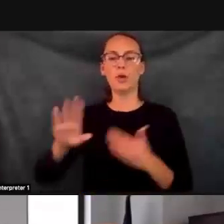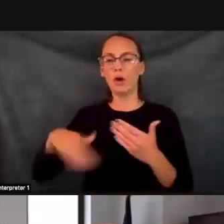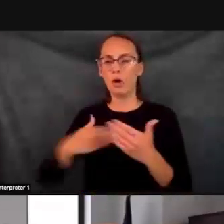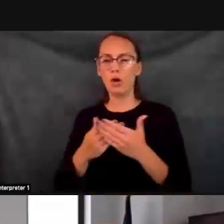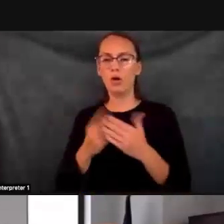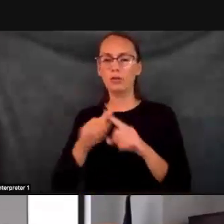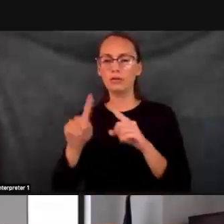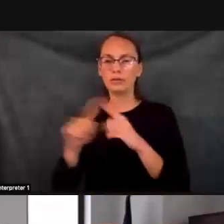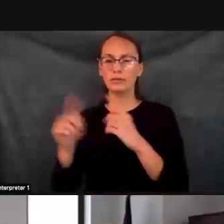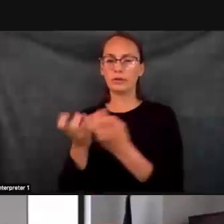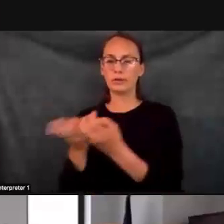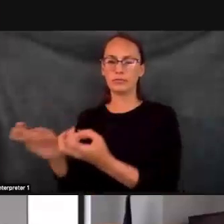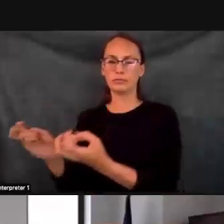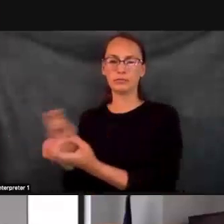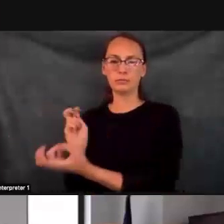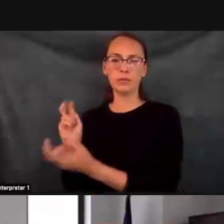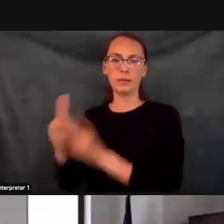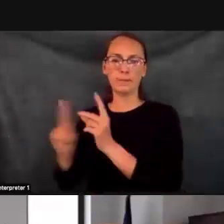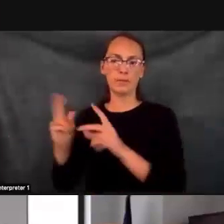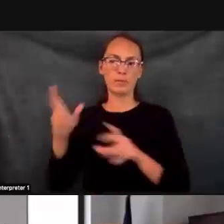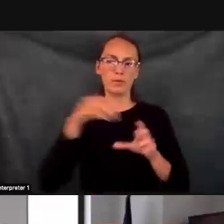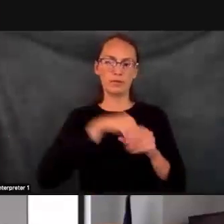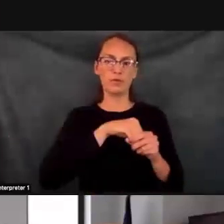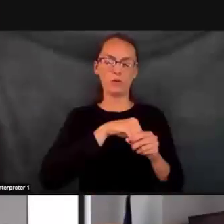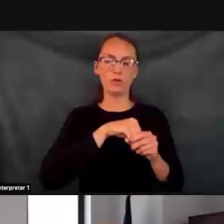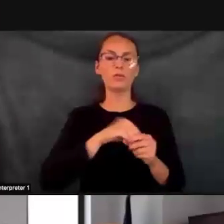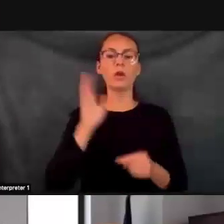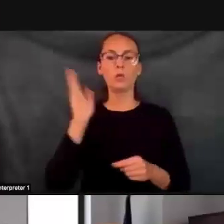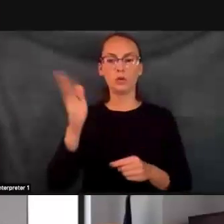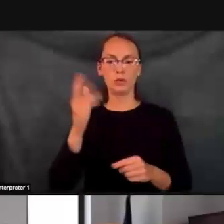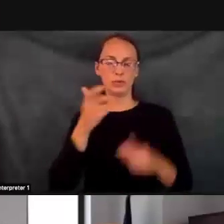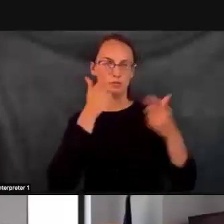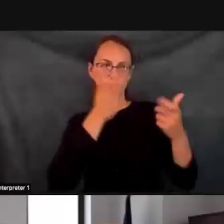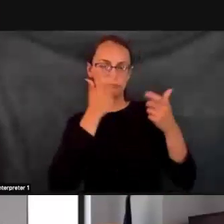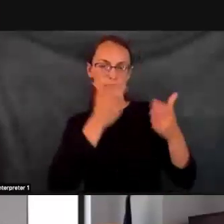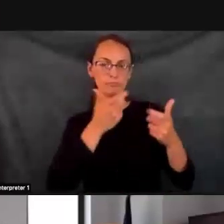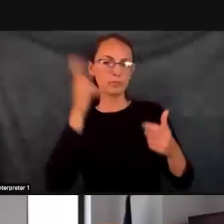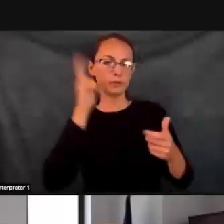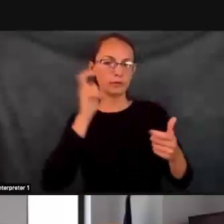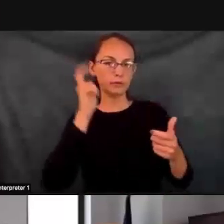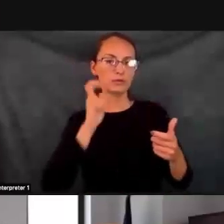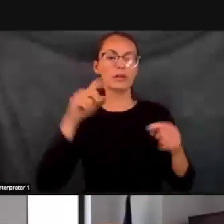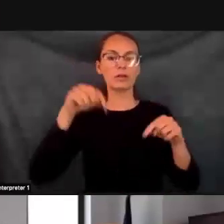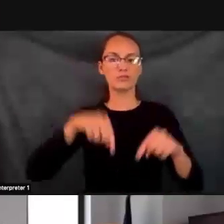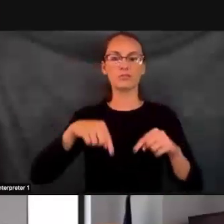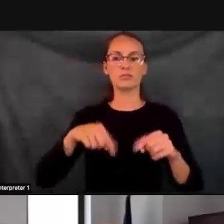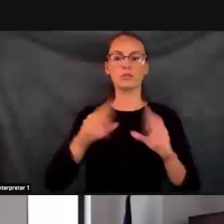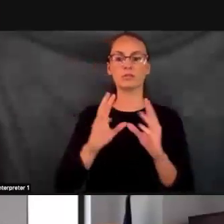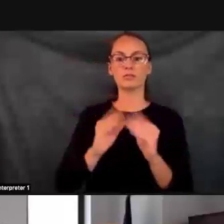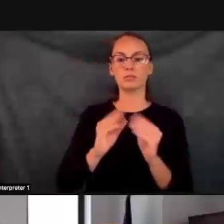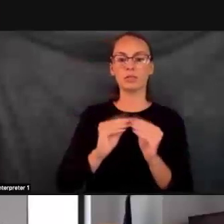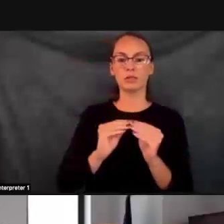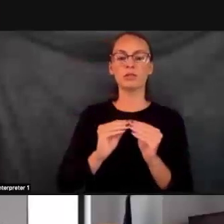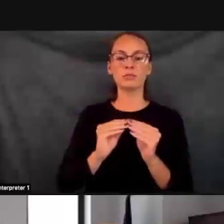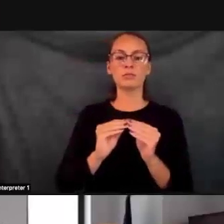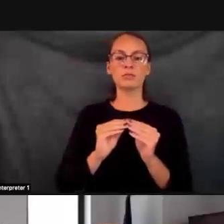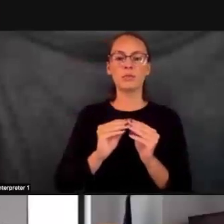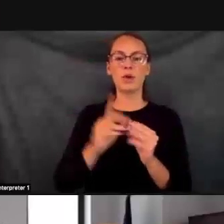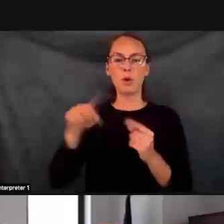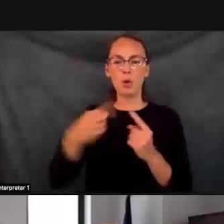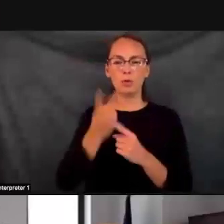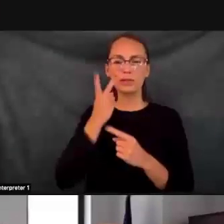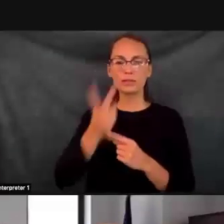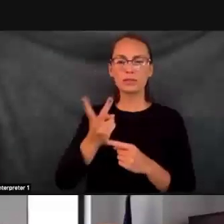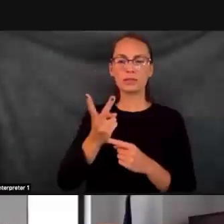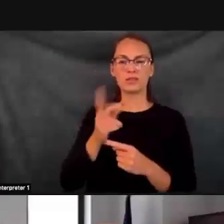audiencia, pero van a estar escuchando su testimonio. Como moderador, voy a dar al público la posibilidad de